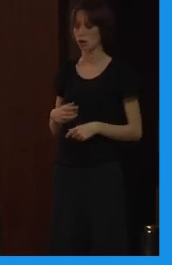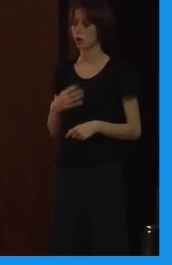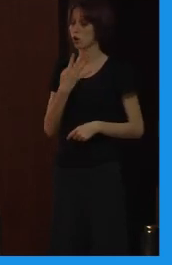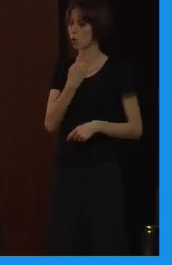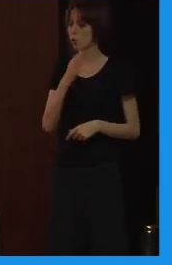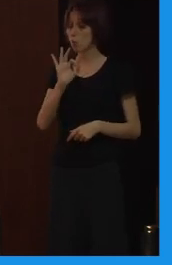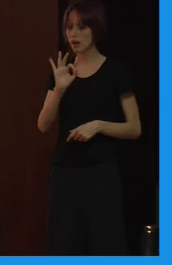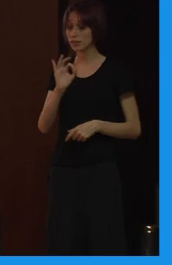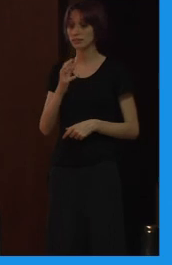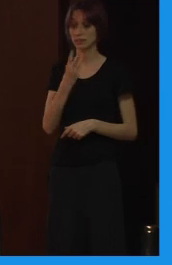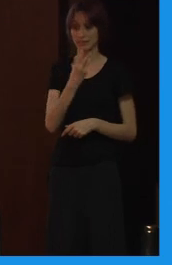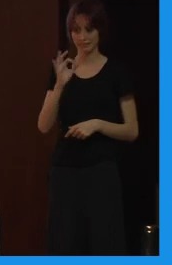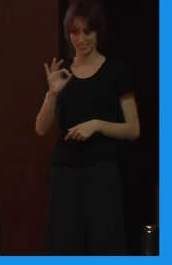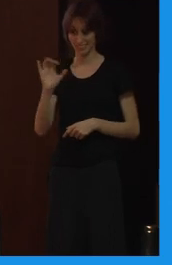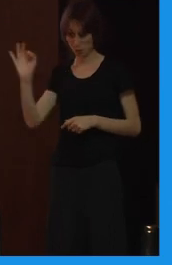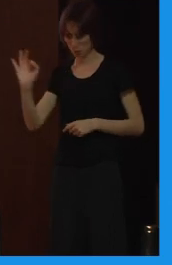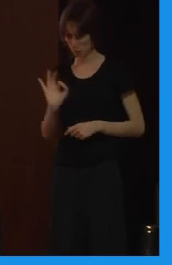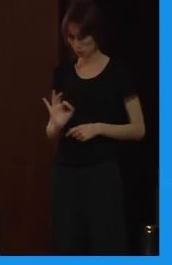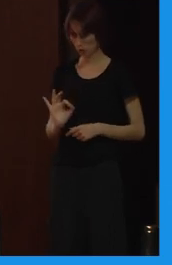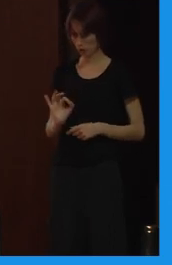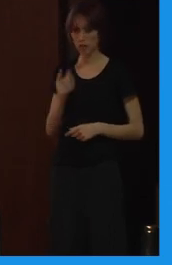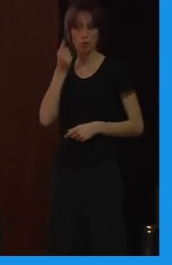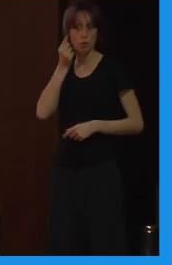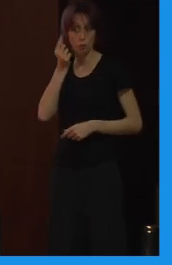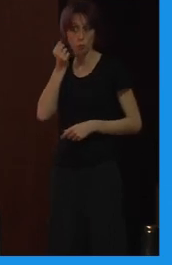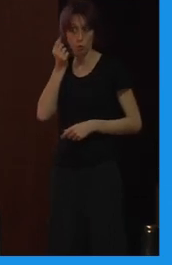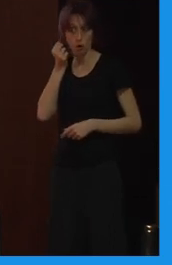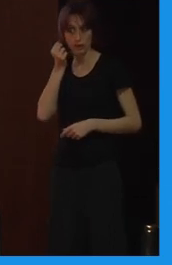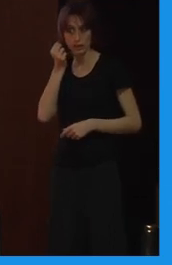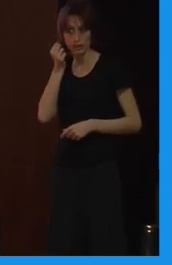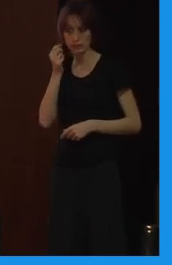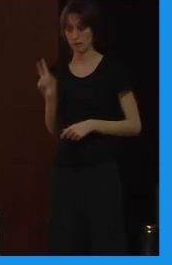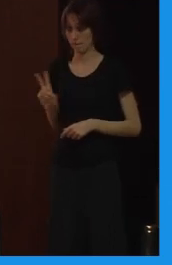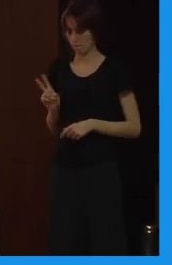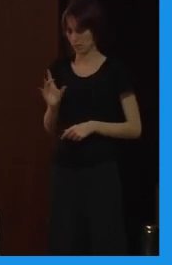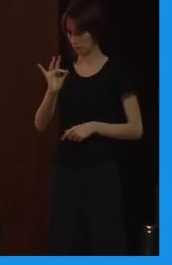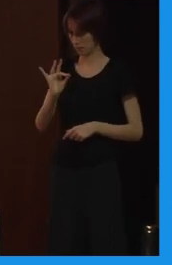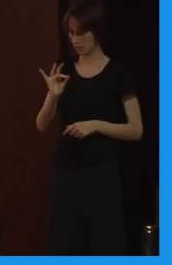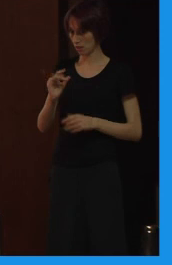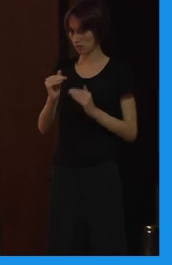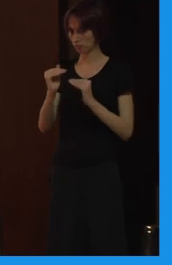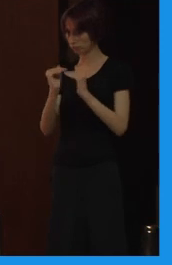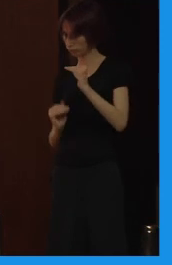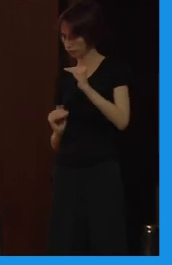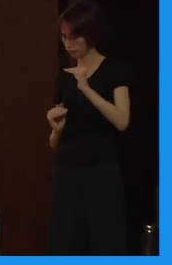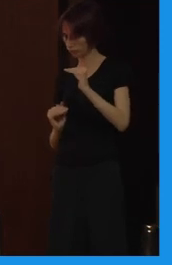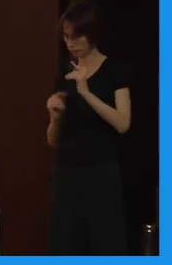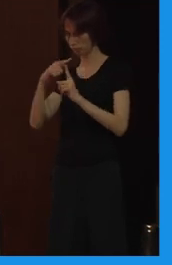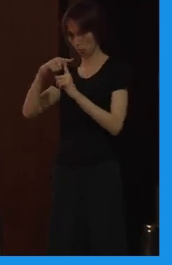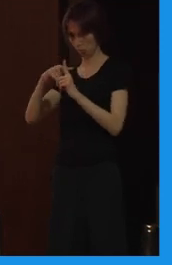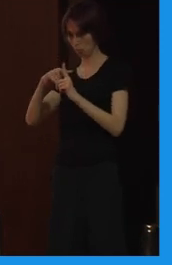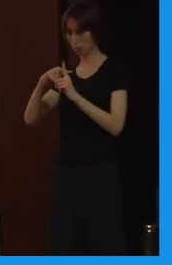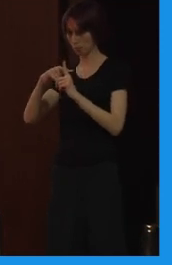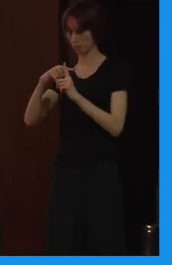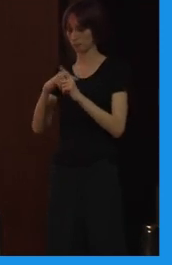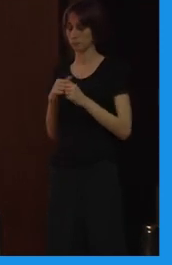40-30%. Y el déficit de vitamina D evita que se absorba bien el calcio que recomendamos. Y puede